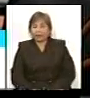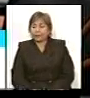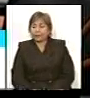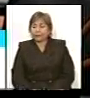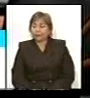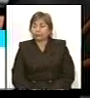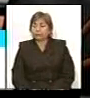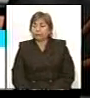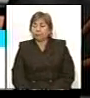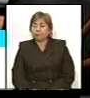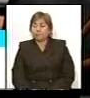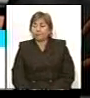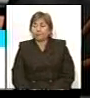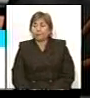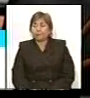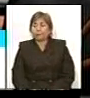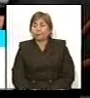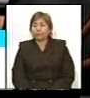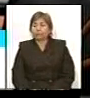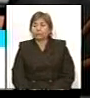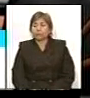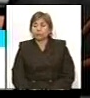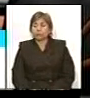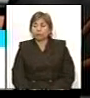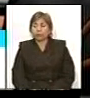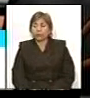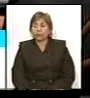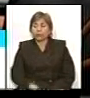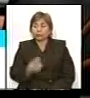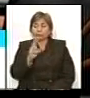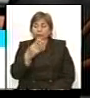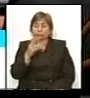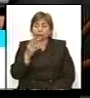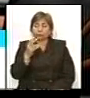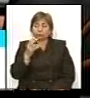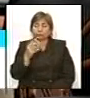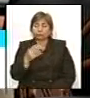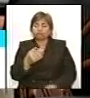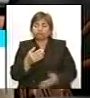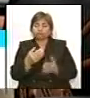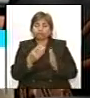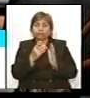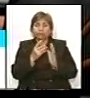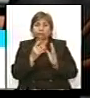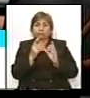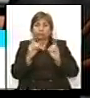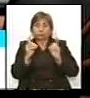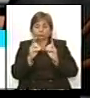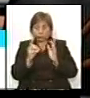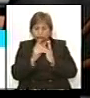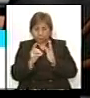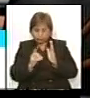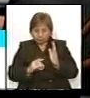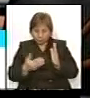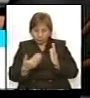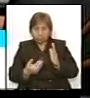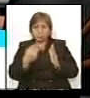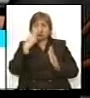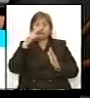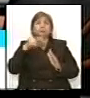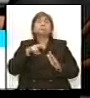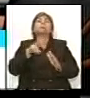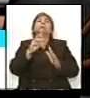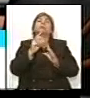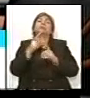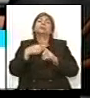en lo que corresponde, en esa fecha del 2017, el diagnóstico abarcó la verificación técnica